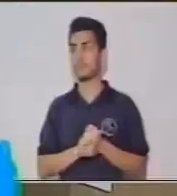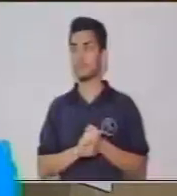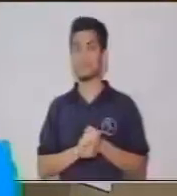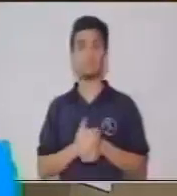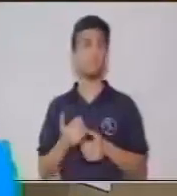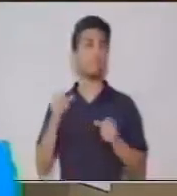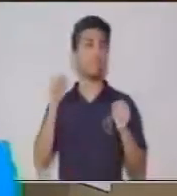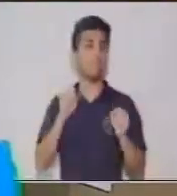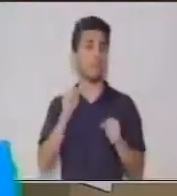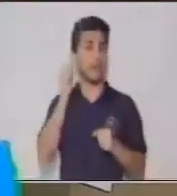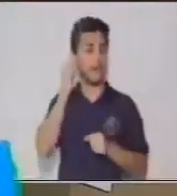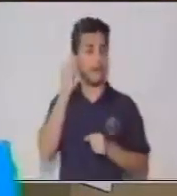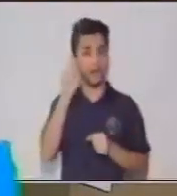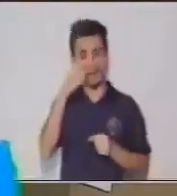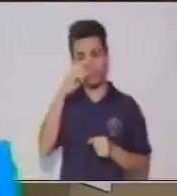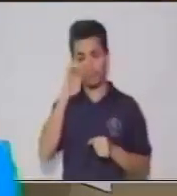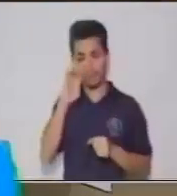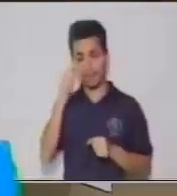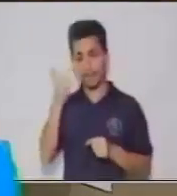gatear,